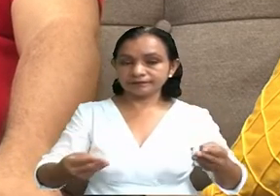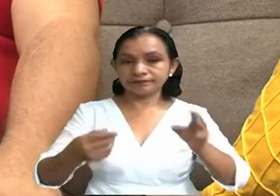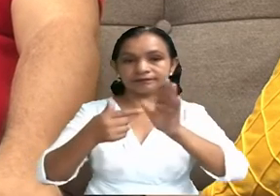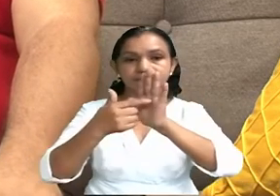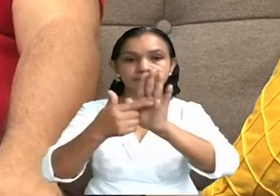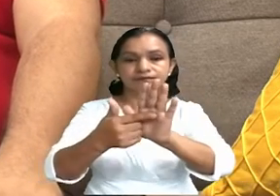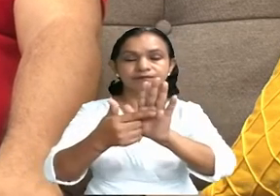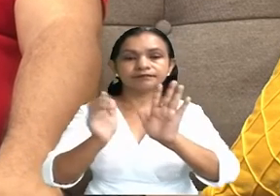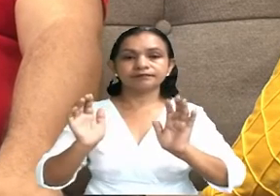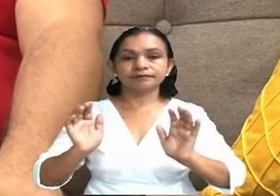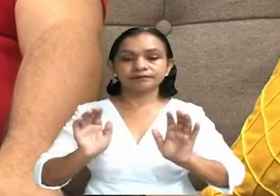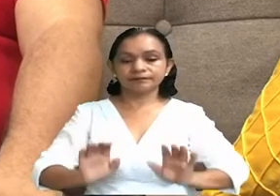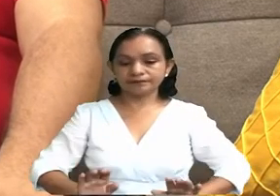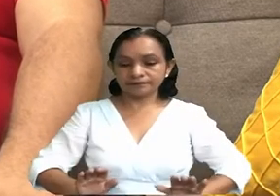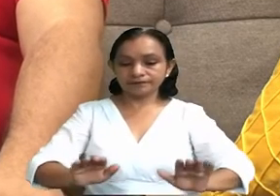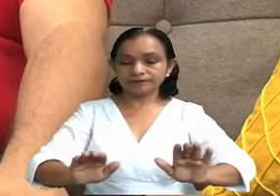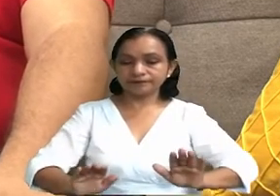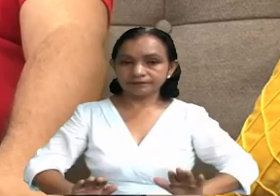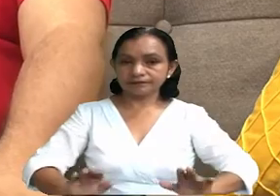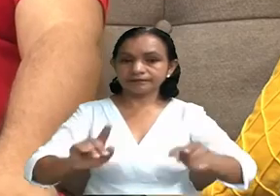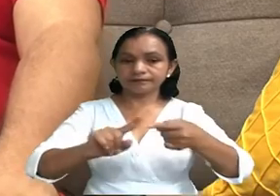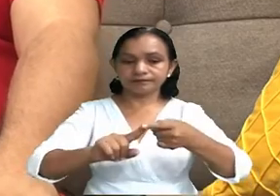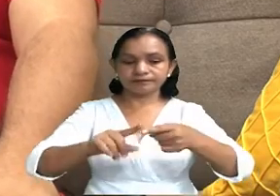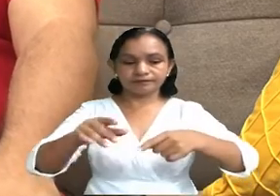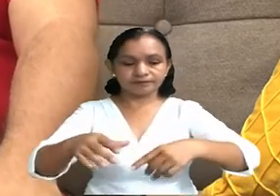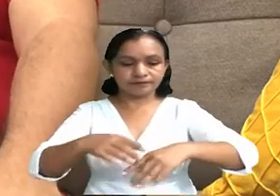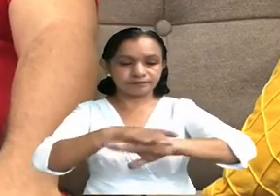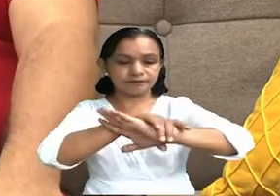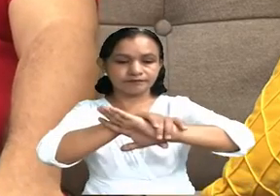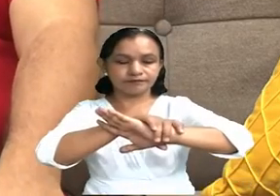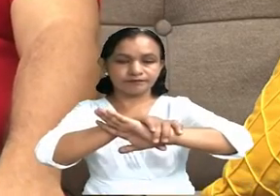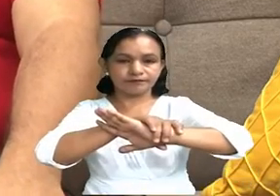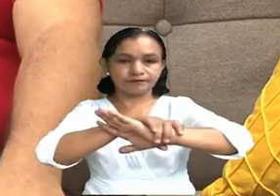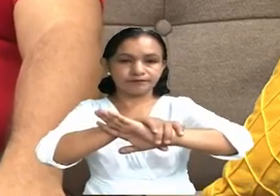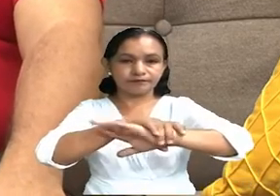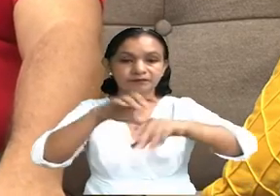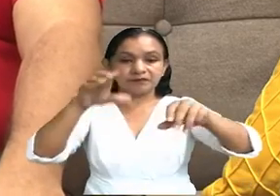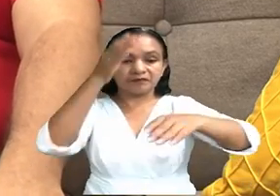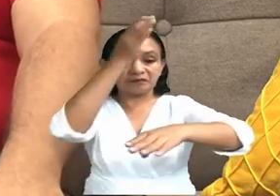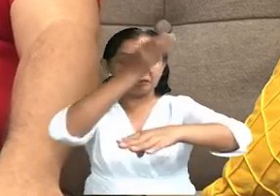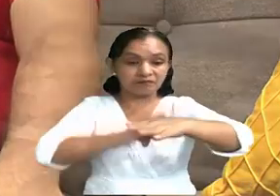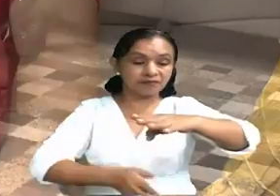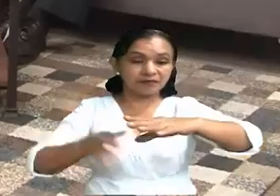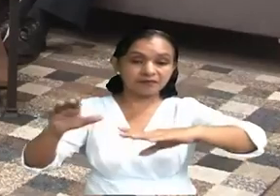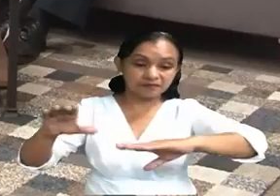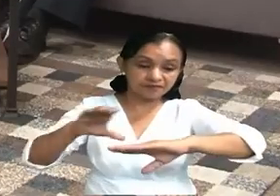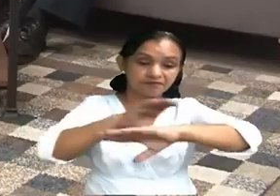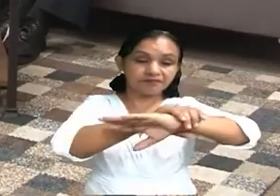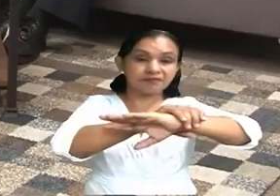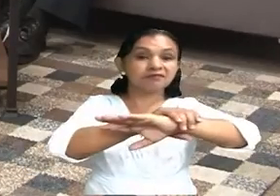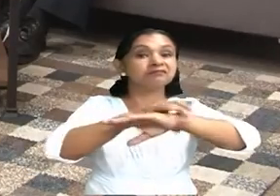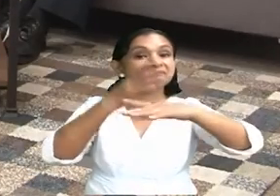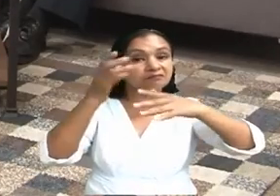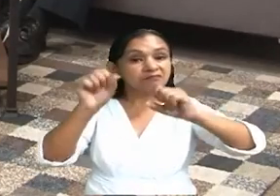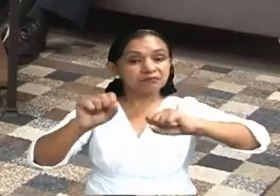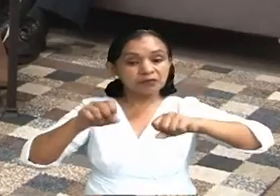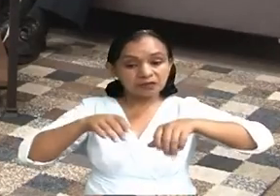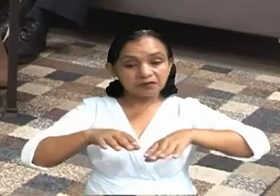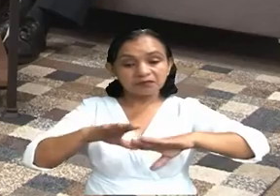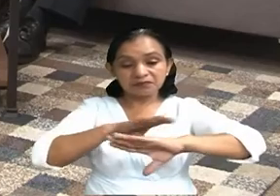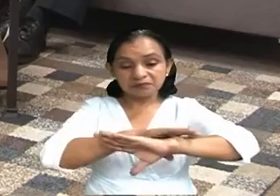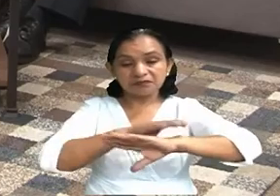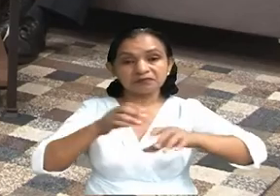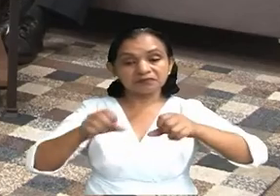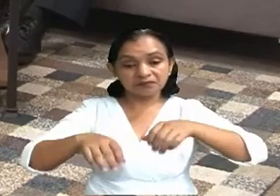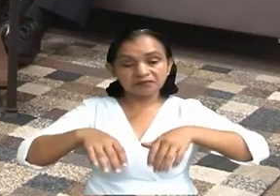ejemplo, de sillas de ruedas, de prótesis para las personas con discapacidades físicas. Los